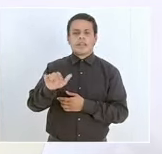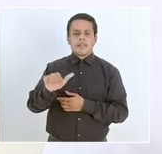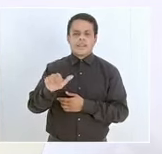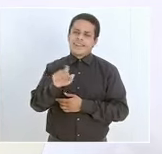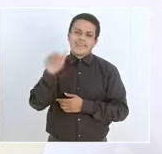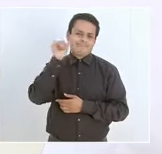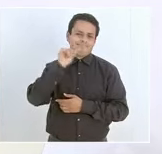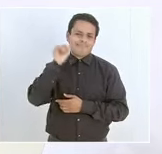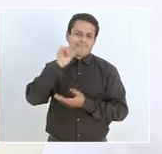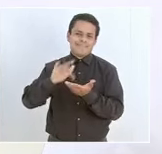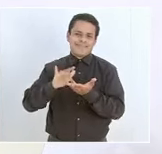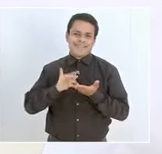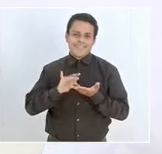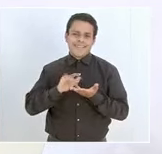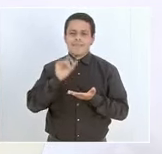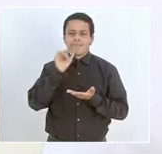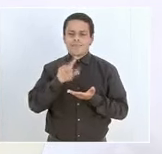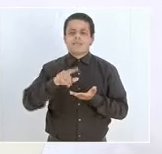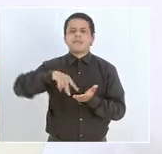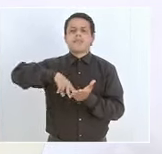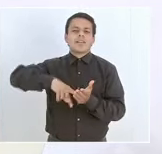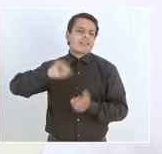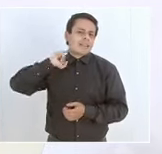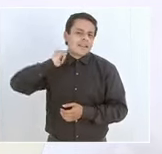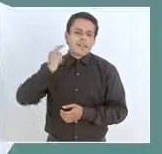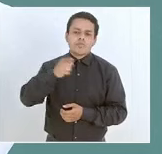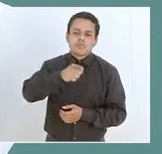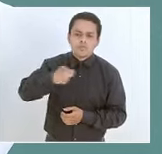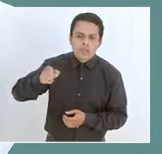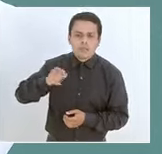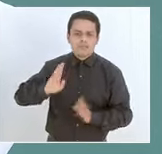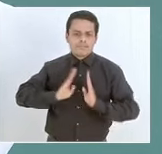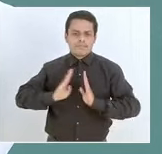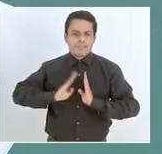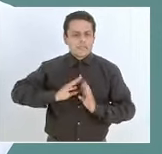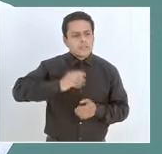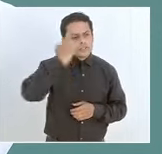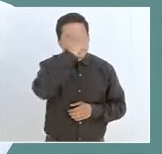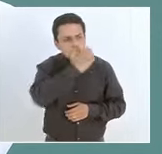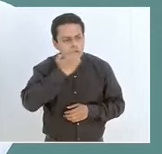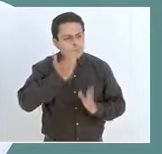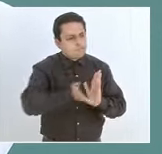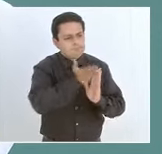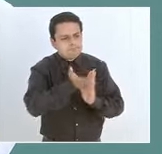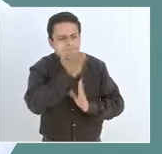particular de los ingenieros militares.